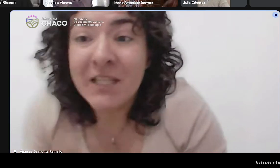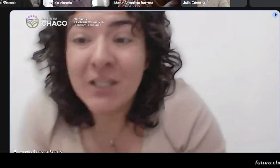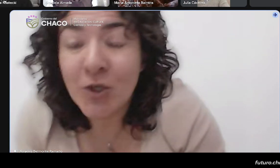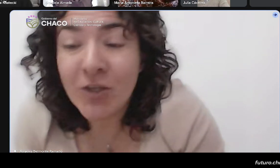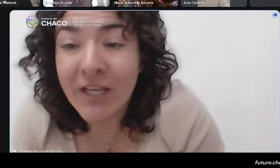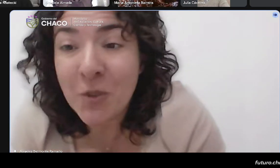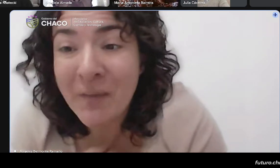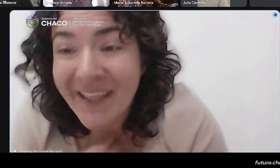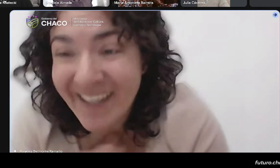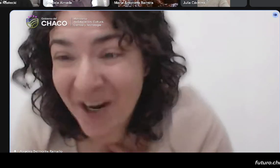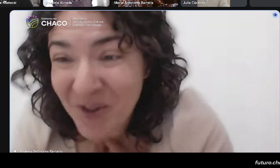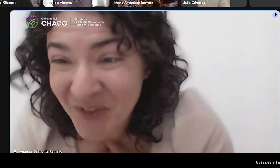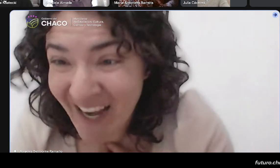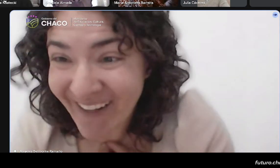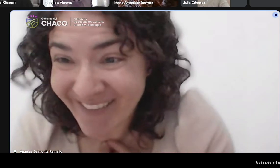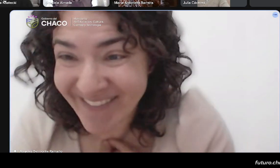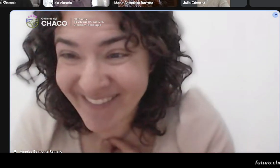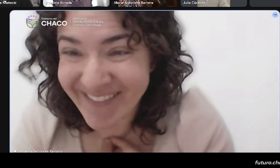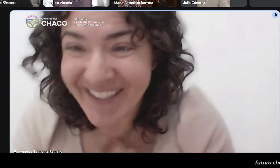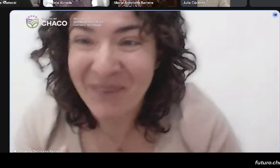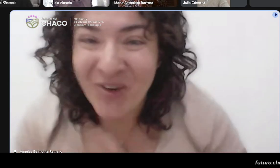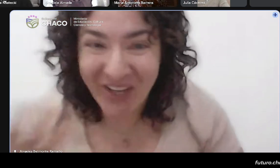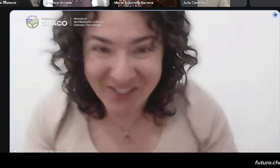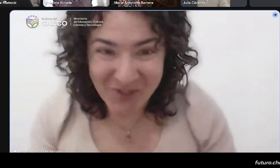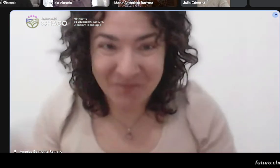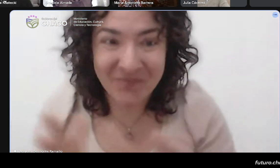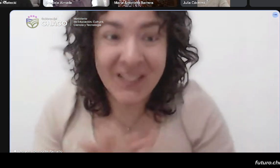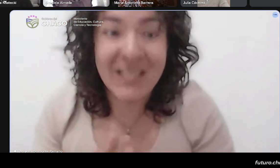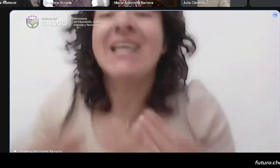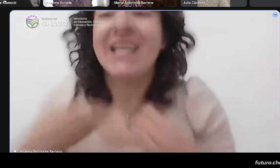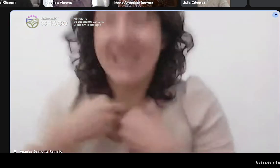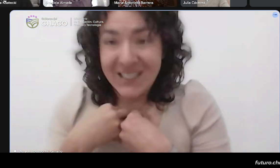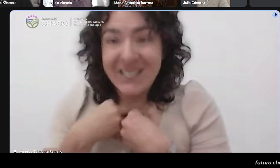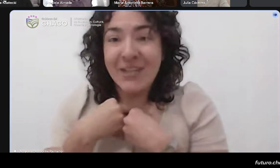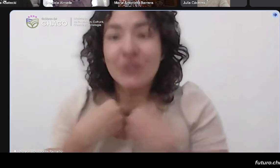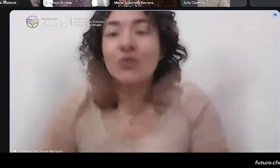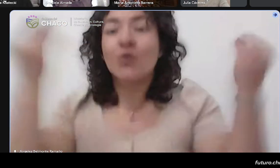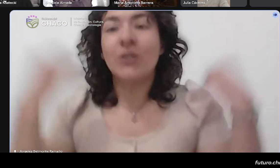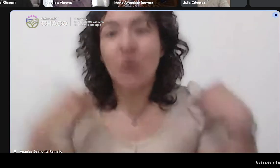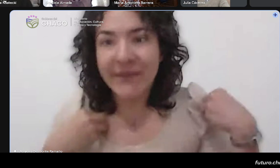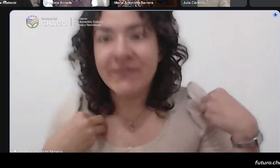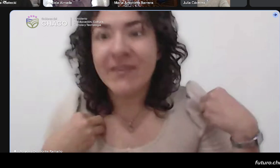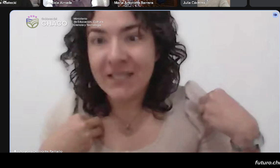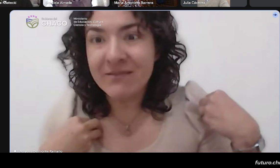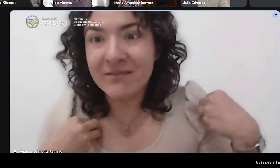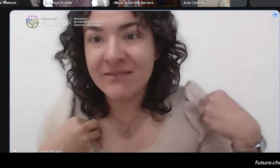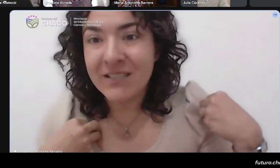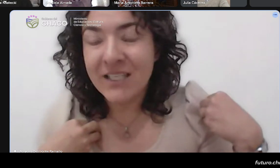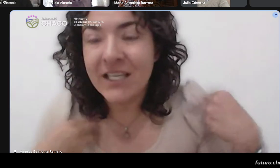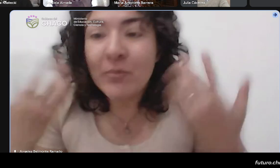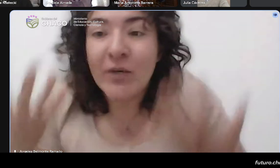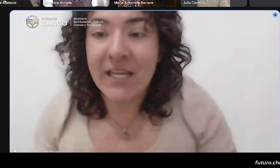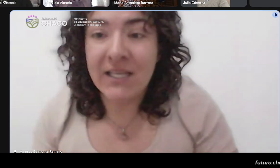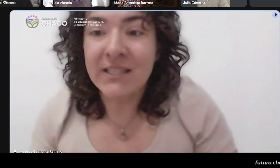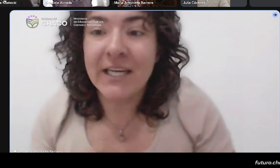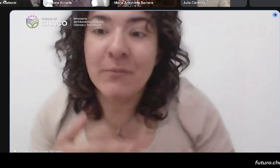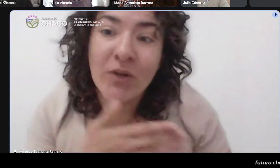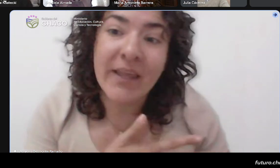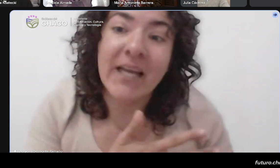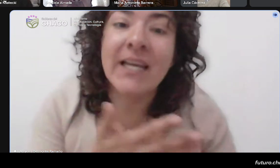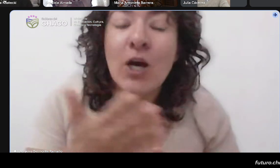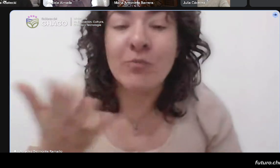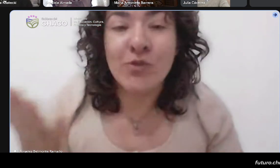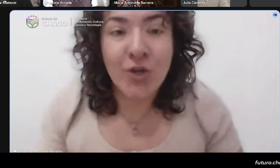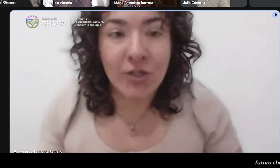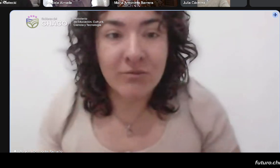estudiante me dijo que no me quería contar, digamos eso. Y ahí yo tuve en cuenta que por ahí tenemos